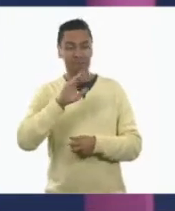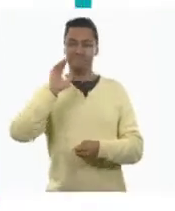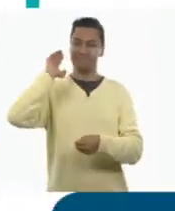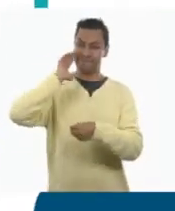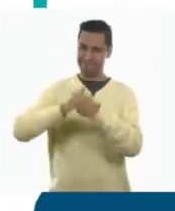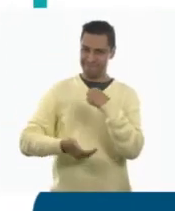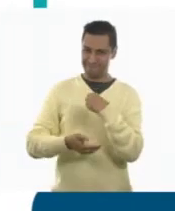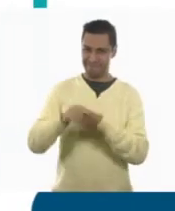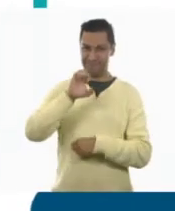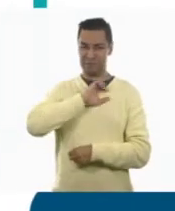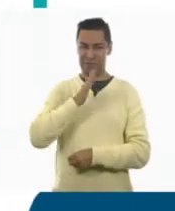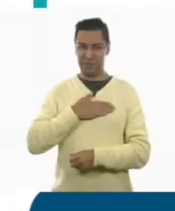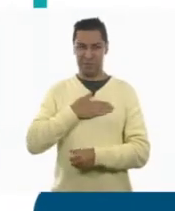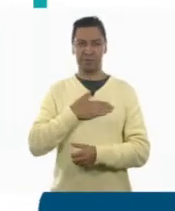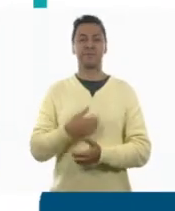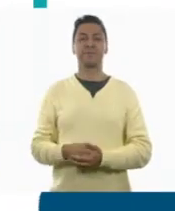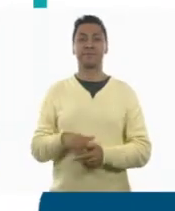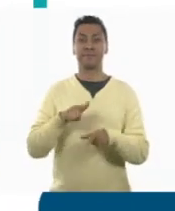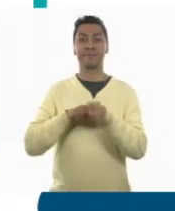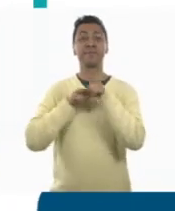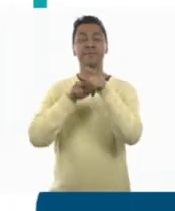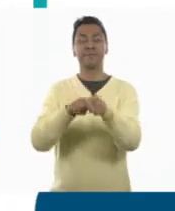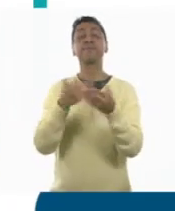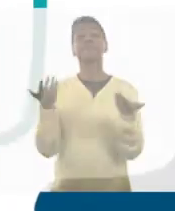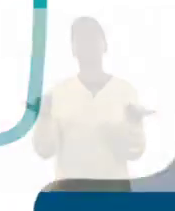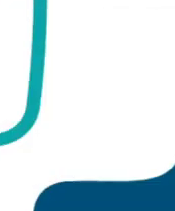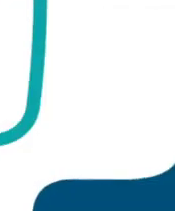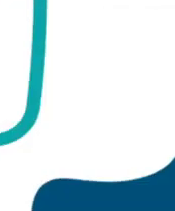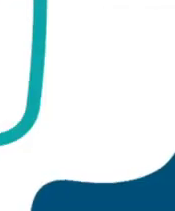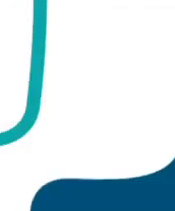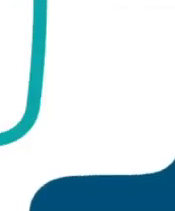con lengua materna. A continuación,